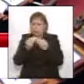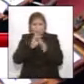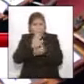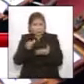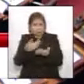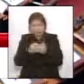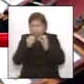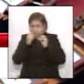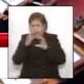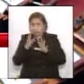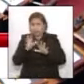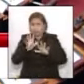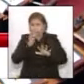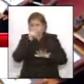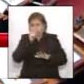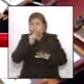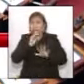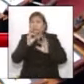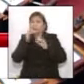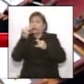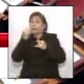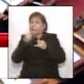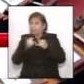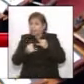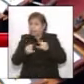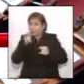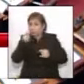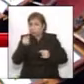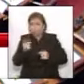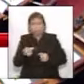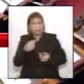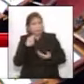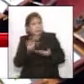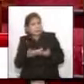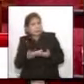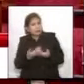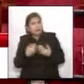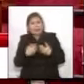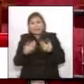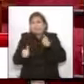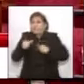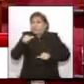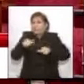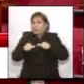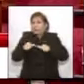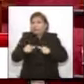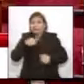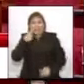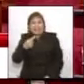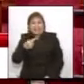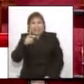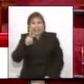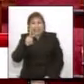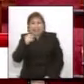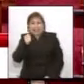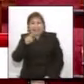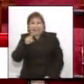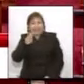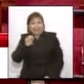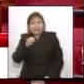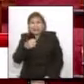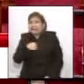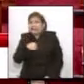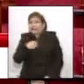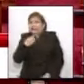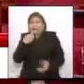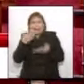todo, aguanta. Porque finalmente, si va a salir Iván y después por cualquier motivo sale Karen, o sea, no puedo dejar